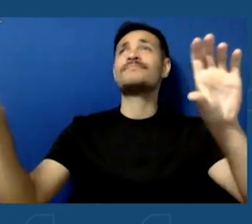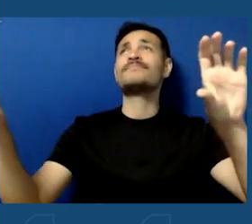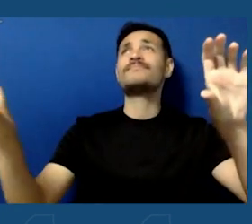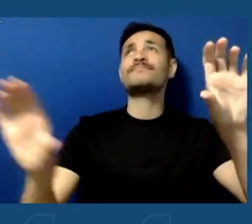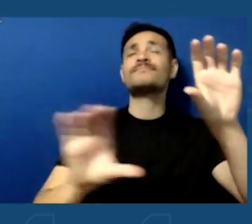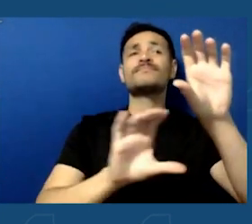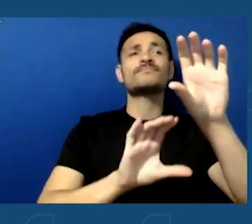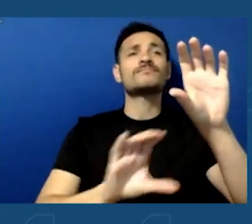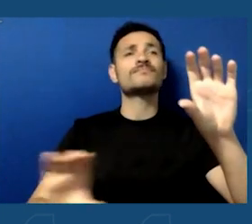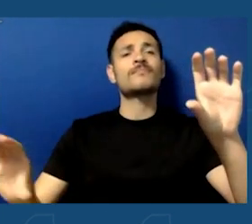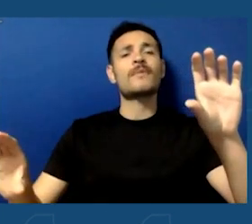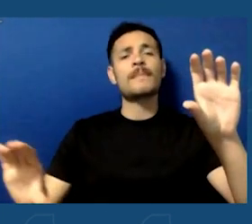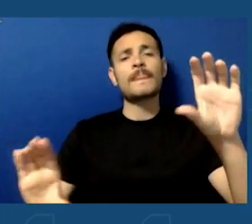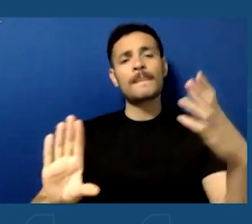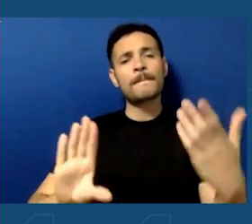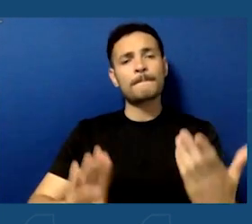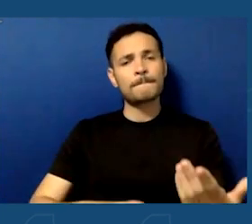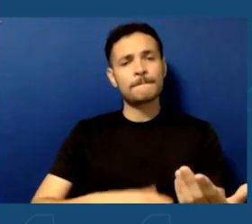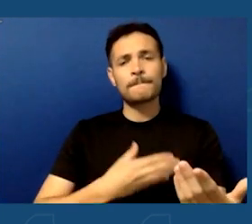star-spangled